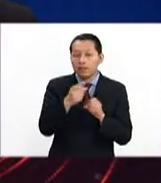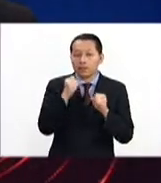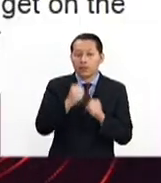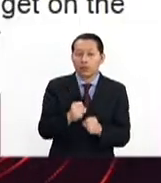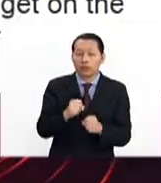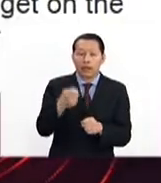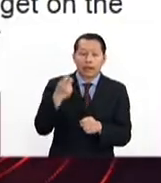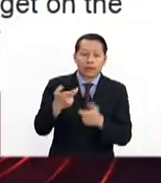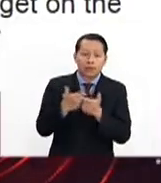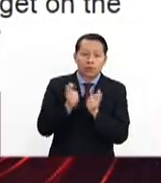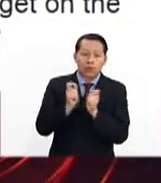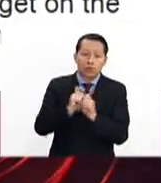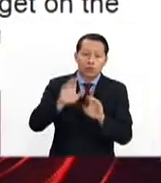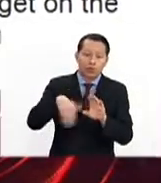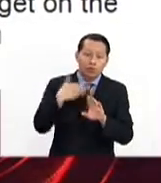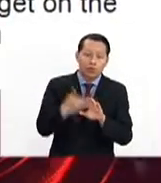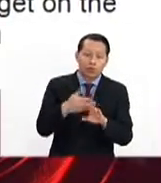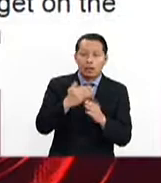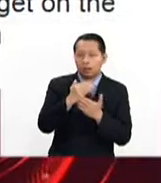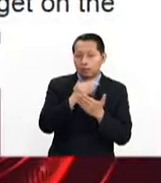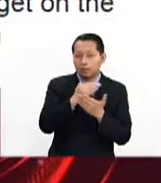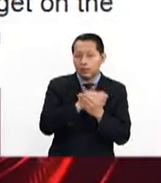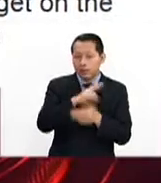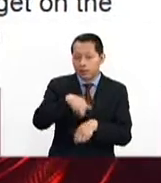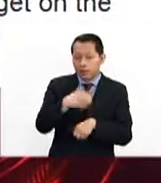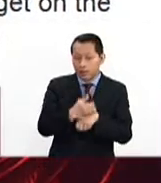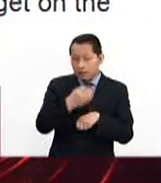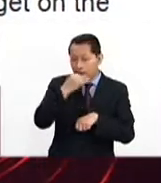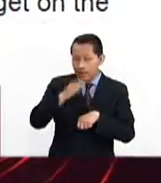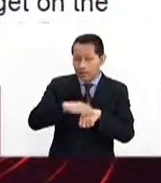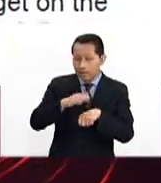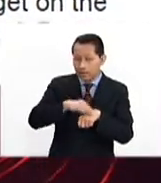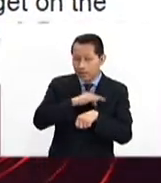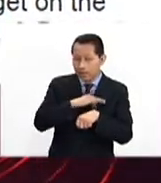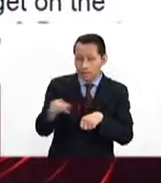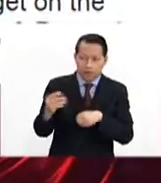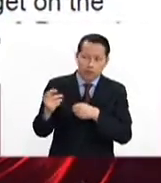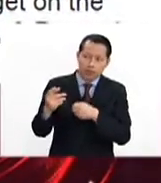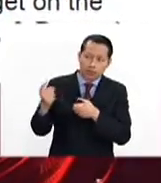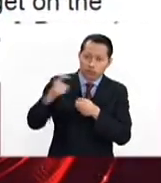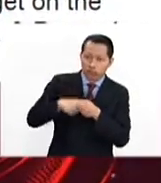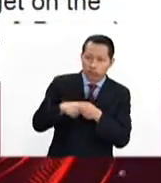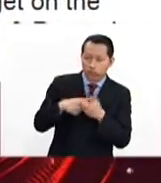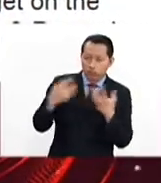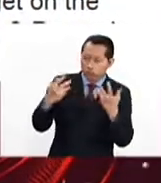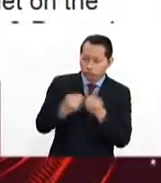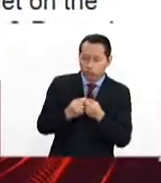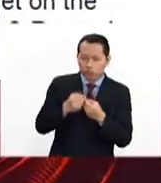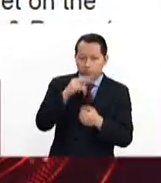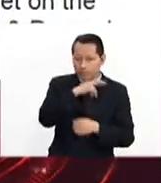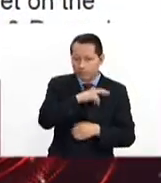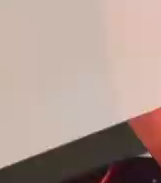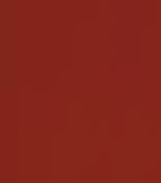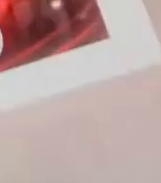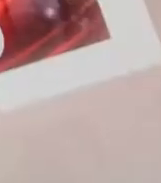grupo perjudicará a la agenda republicana. Les hizo un llamado para que se le unan y rápido.